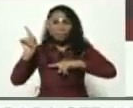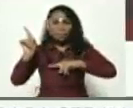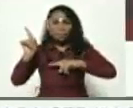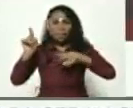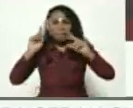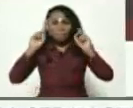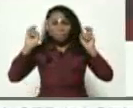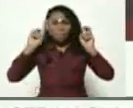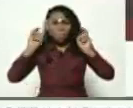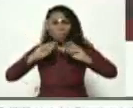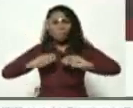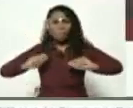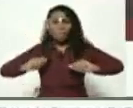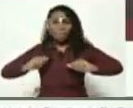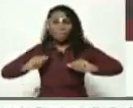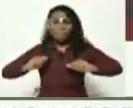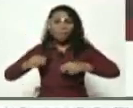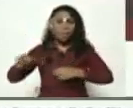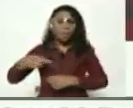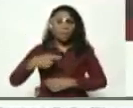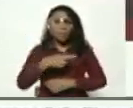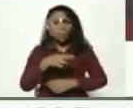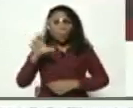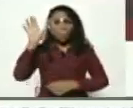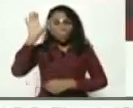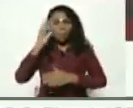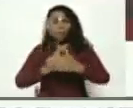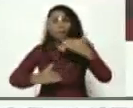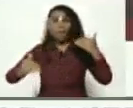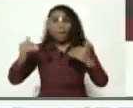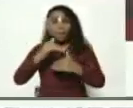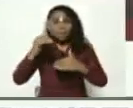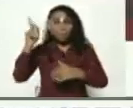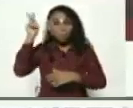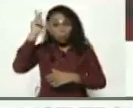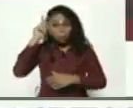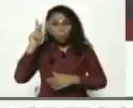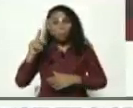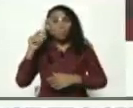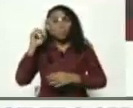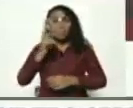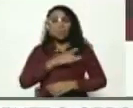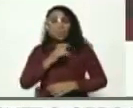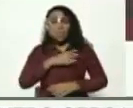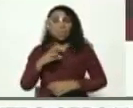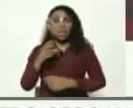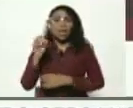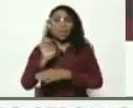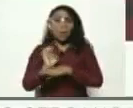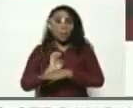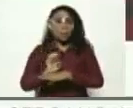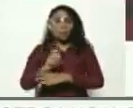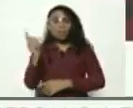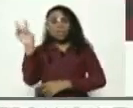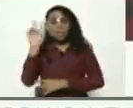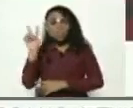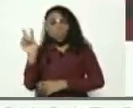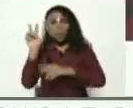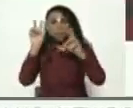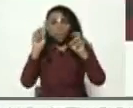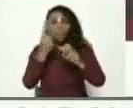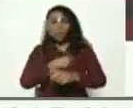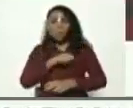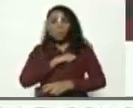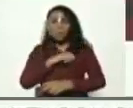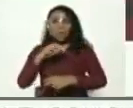hemisferio. Río de la Plata, Alto Perú, Chile, Perú, Nueva Granada, Quito, Panamá, Venezuela, Nueva España, Puerto Rico